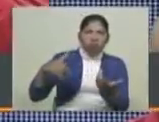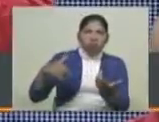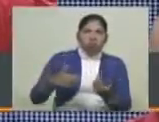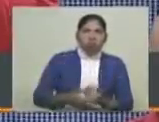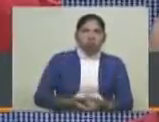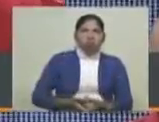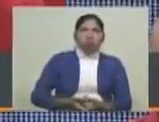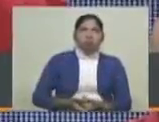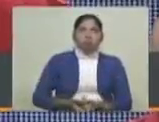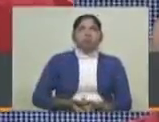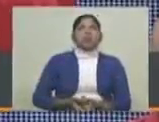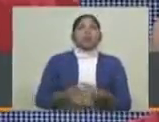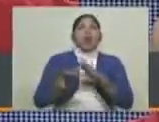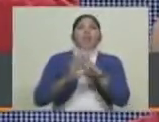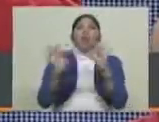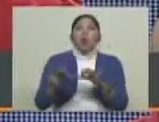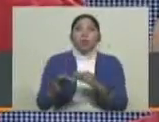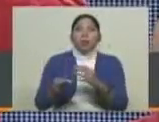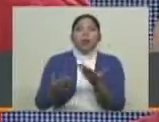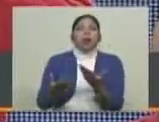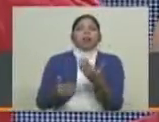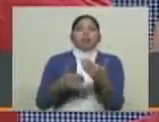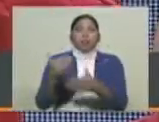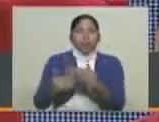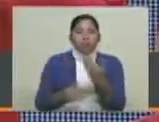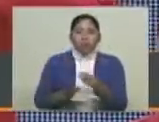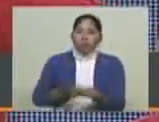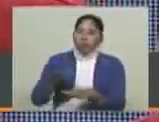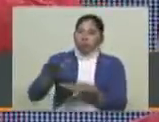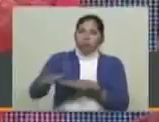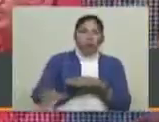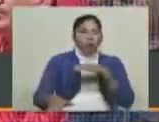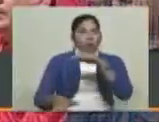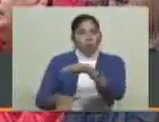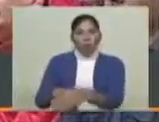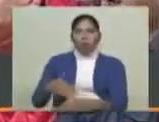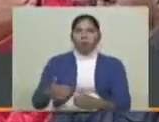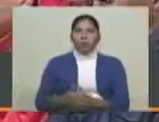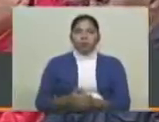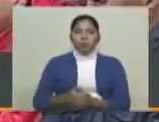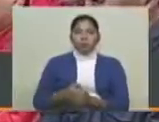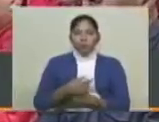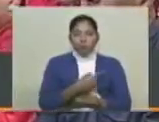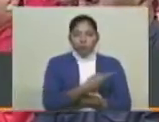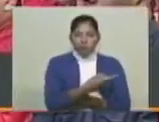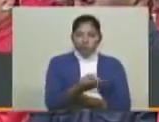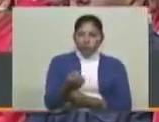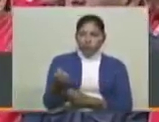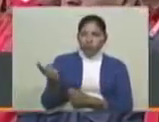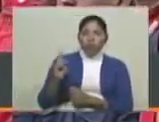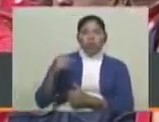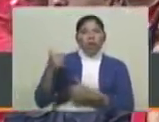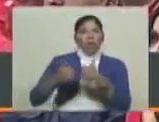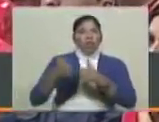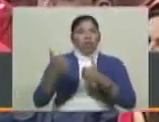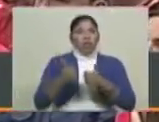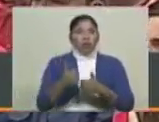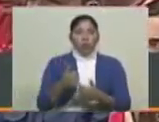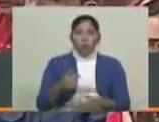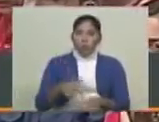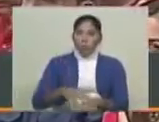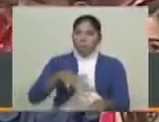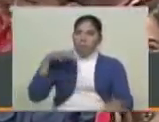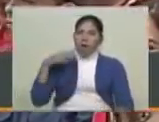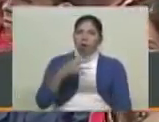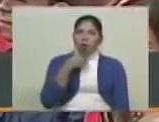un punto de avance nada más. Y yo le decía a Luis José que cuando uno ve los candidatos y las candidatas, casi todos jóvenes,